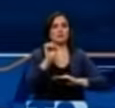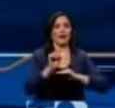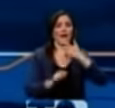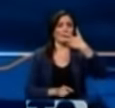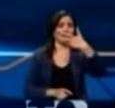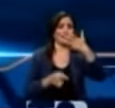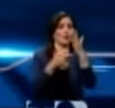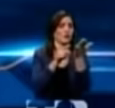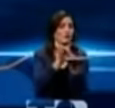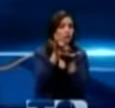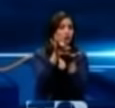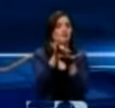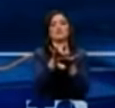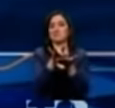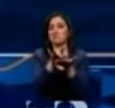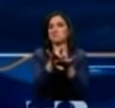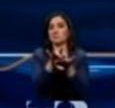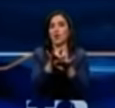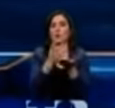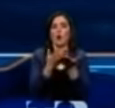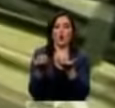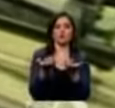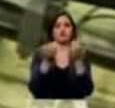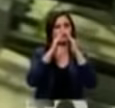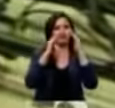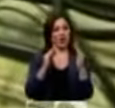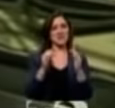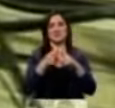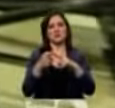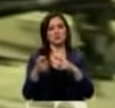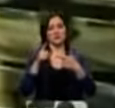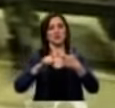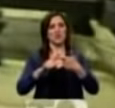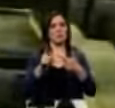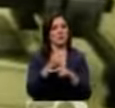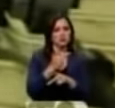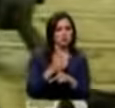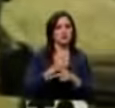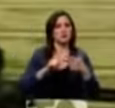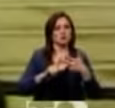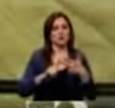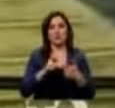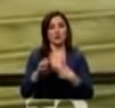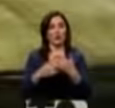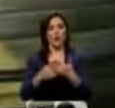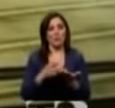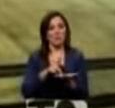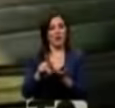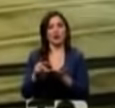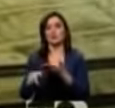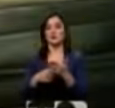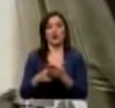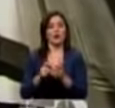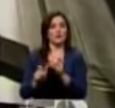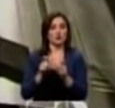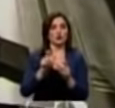menos 13 impuestos sobre bienes, rentas y consumos, que se calcula significarían unos 3.000 millones de dólares anuales que